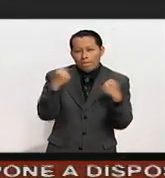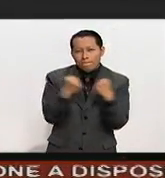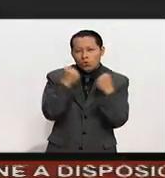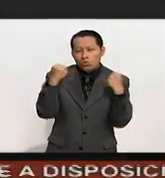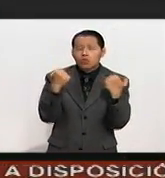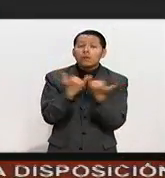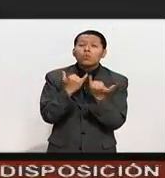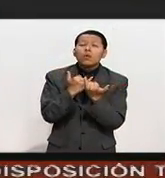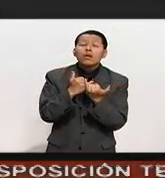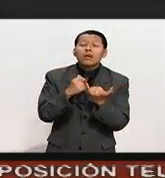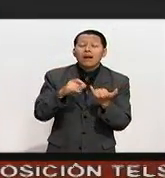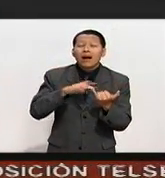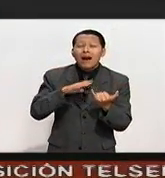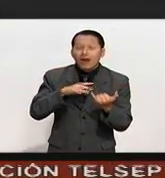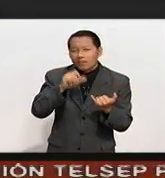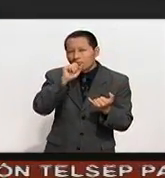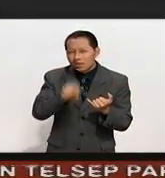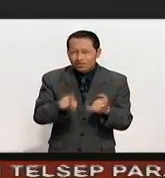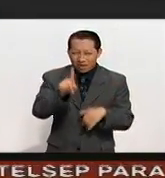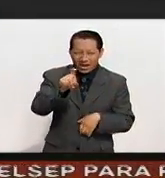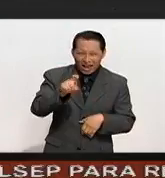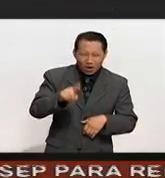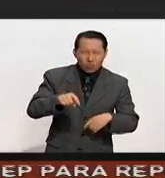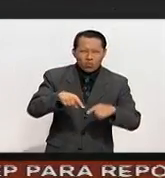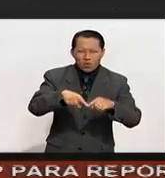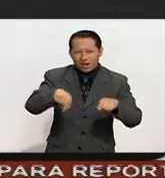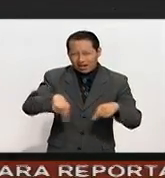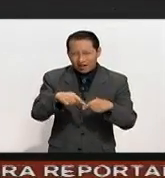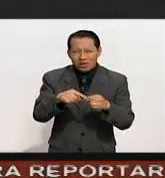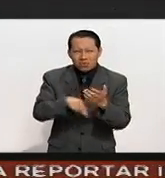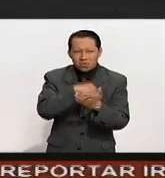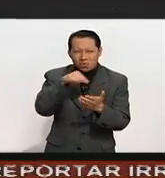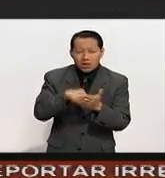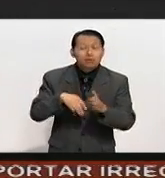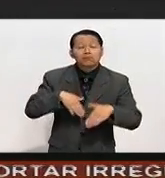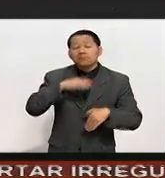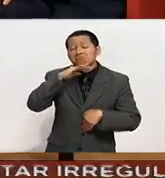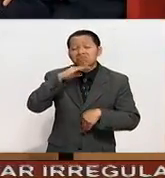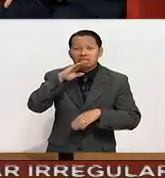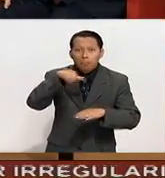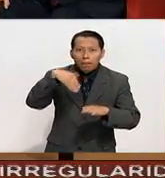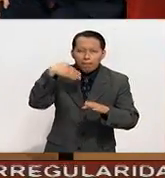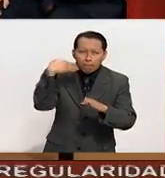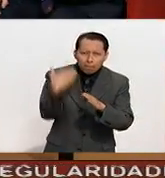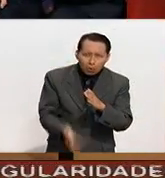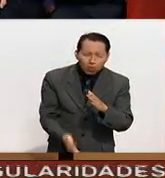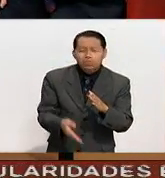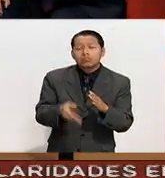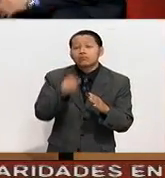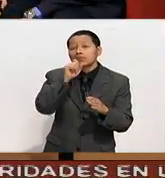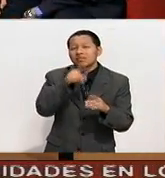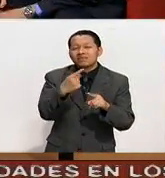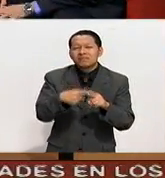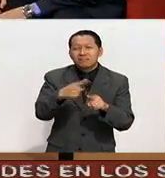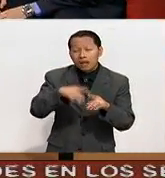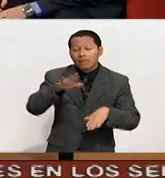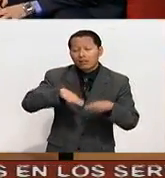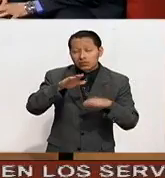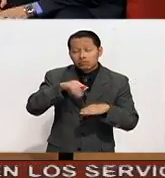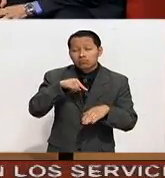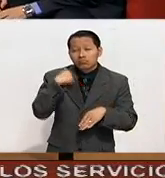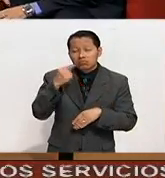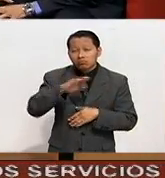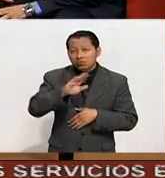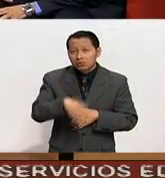han caído a estanques o agua y se han ahogado y han perdido la vida. No vale la pena perder la vida por esto. Claro, ahora Melma,